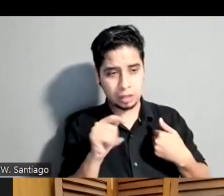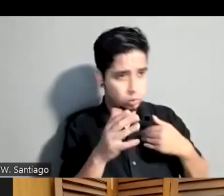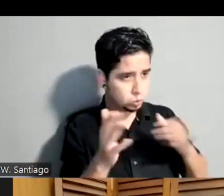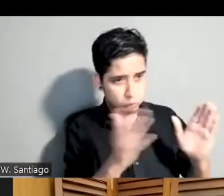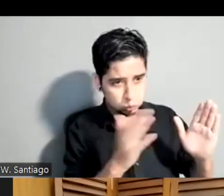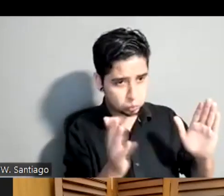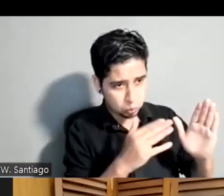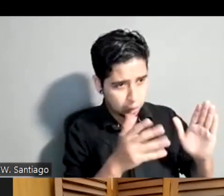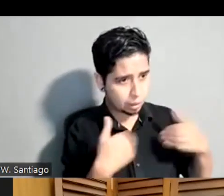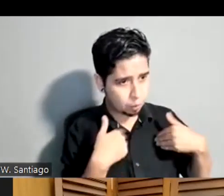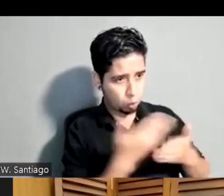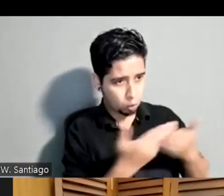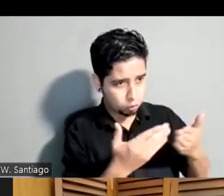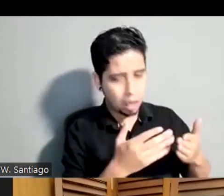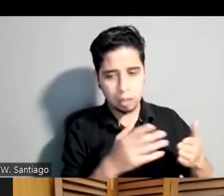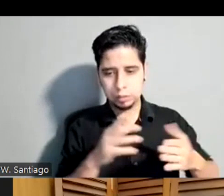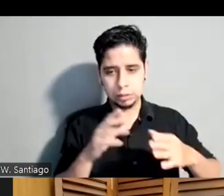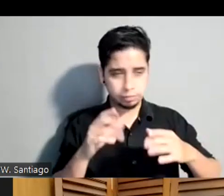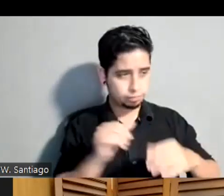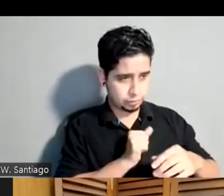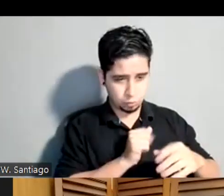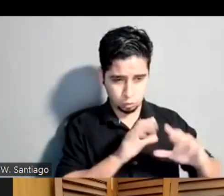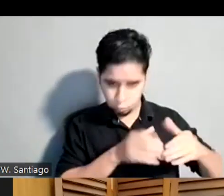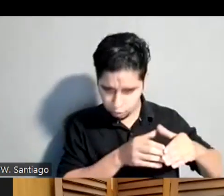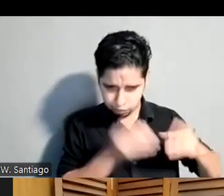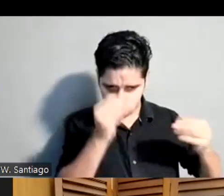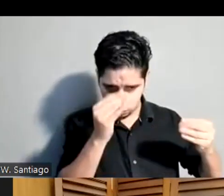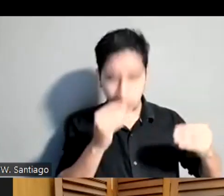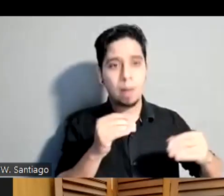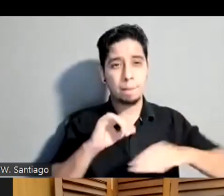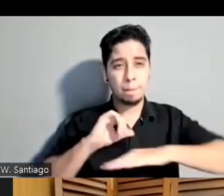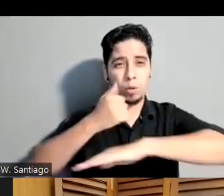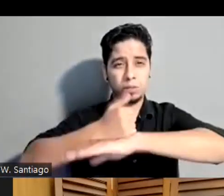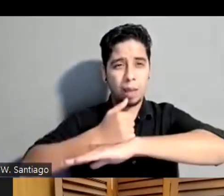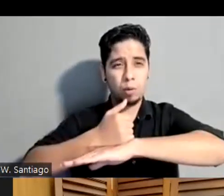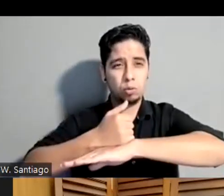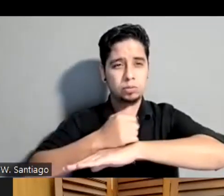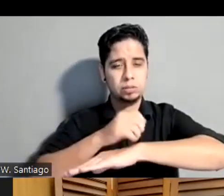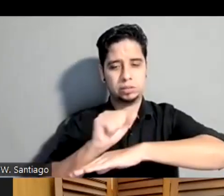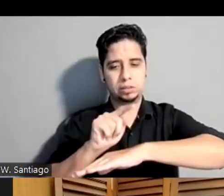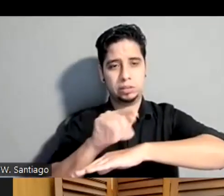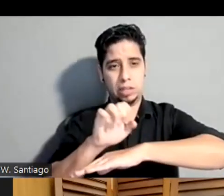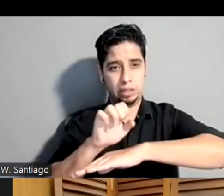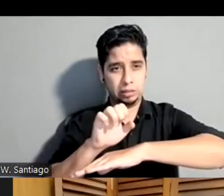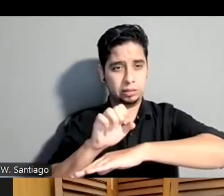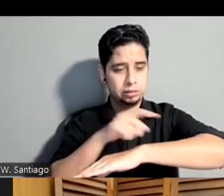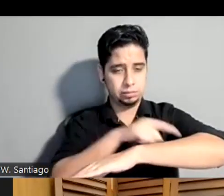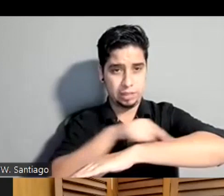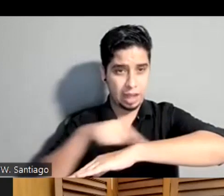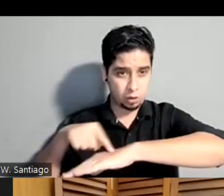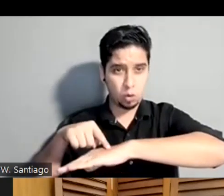nuestro escenario, nuestra escenografía, pero se usó bien poco porque todo era cámara negra. No. Y Roberto entonces nos enseñó